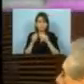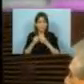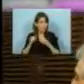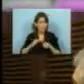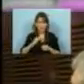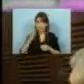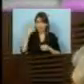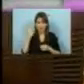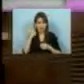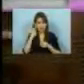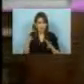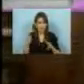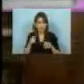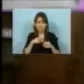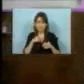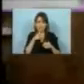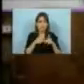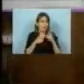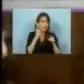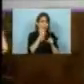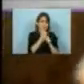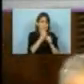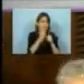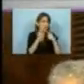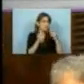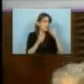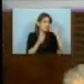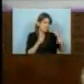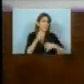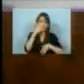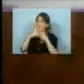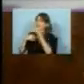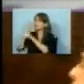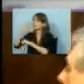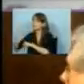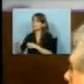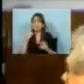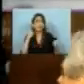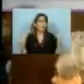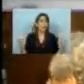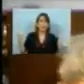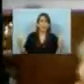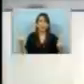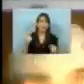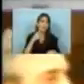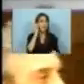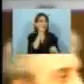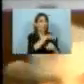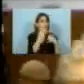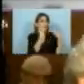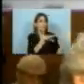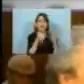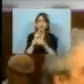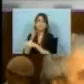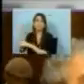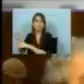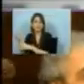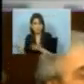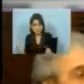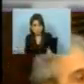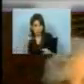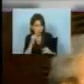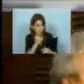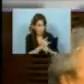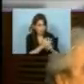muchos años, que es decirle que sí a Marcelo, decirle que sí a Susana y después terminar con Susana, pero este año a favor de